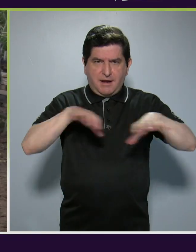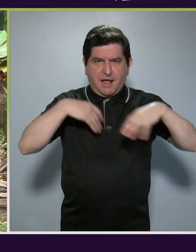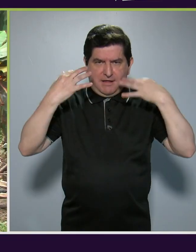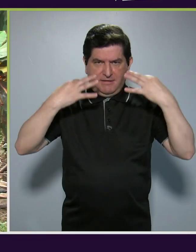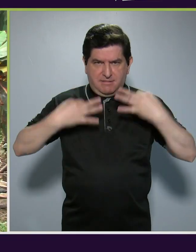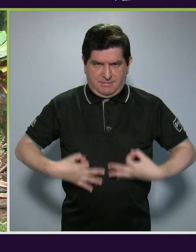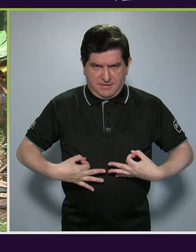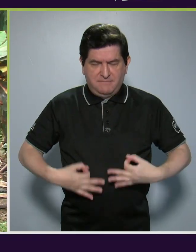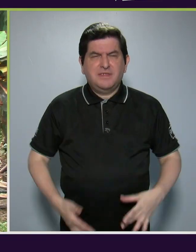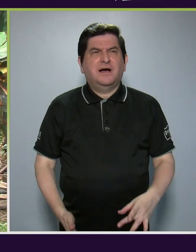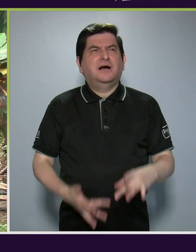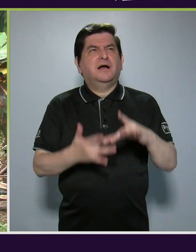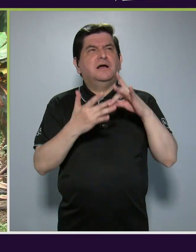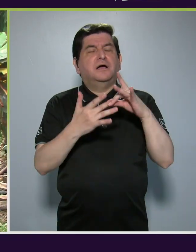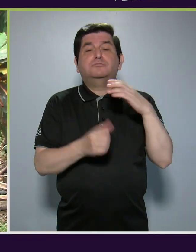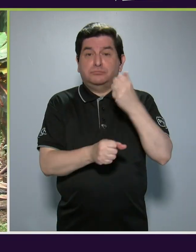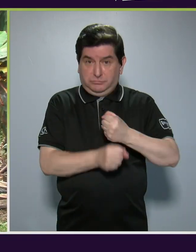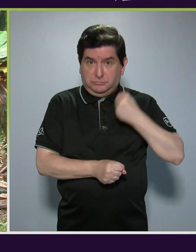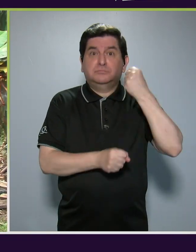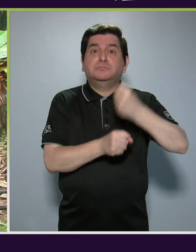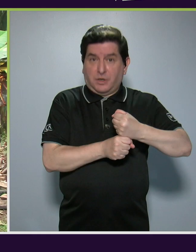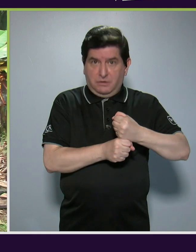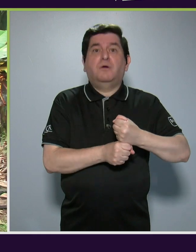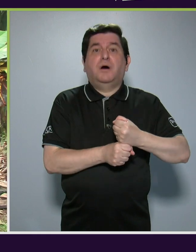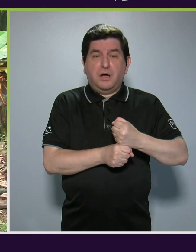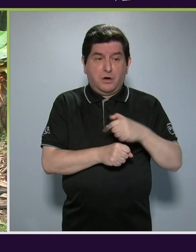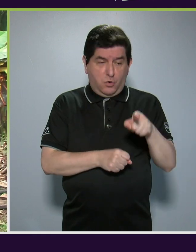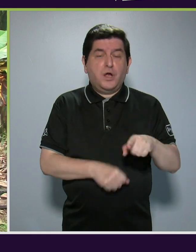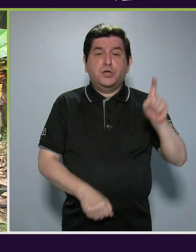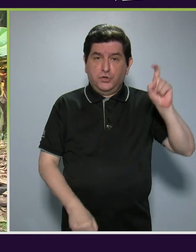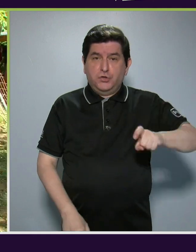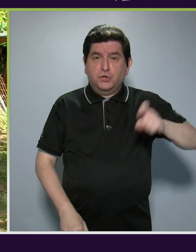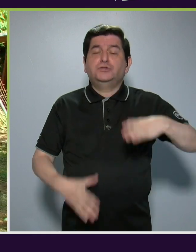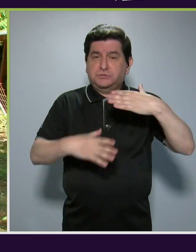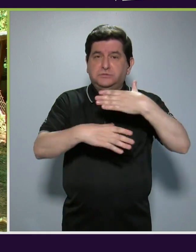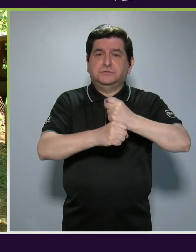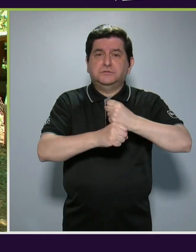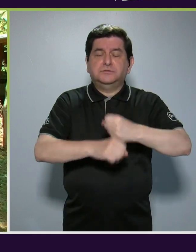física, más que todo por el trabajo, ¿verdad?, que tienen que desarrollar.